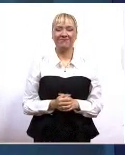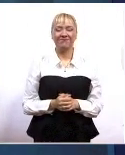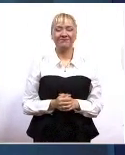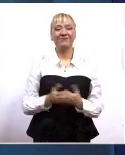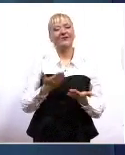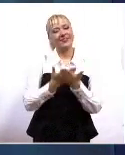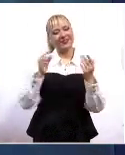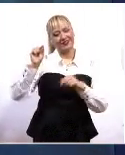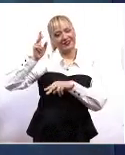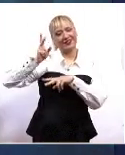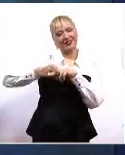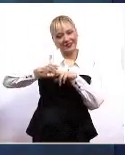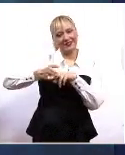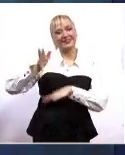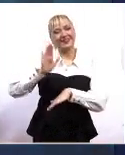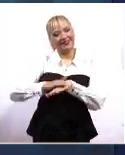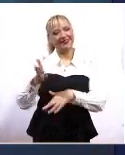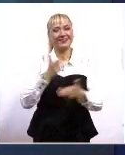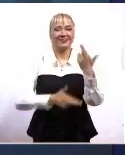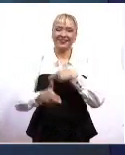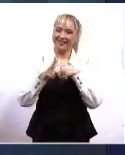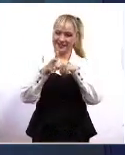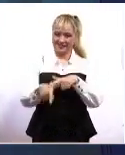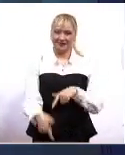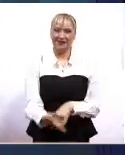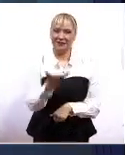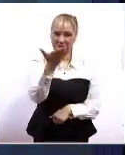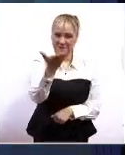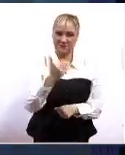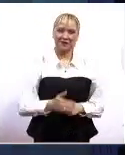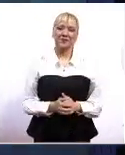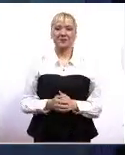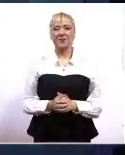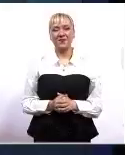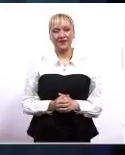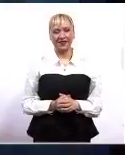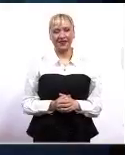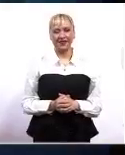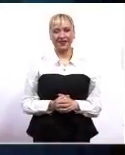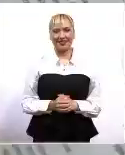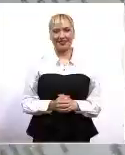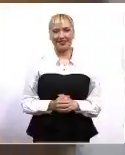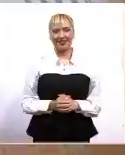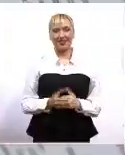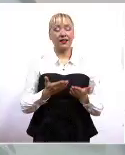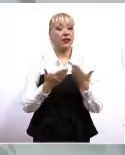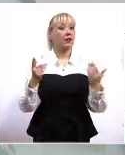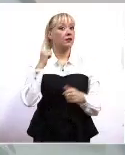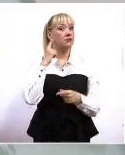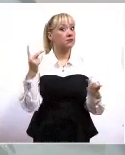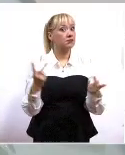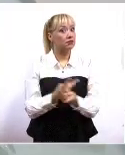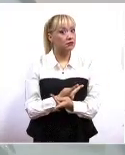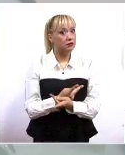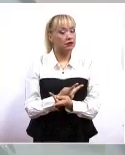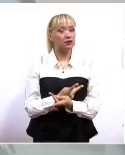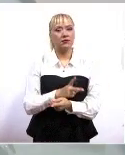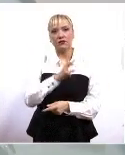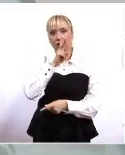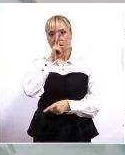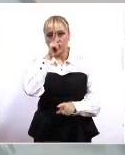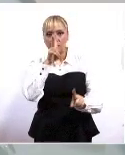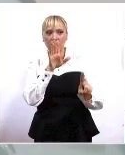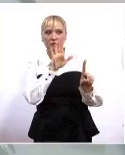Es momento de hacer una pausa, pero continuamos con más en el Semanario Judicial. Al regresar, las amenazas